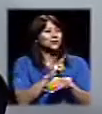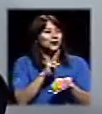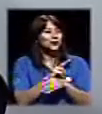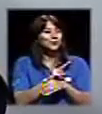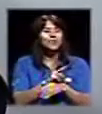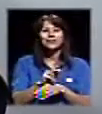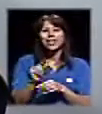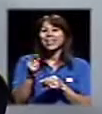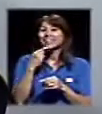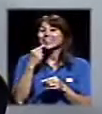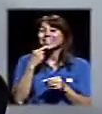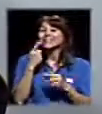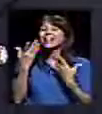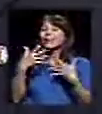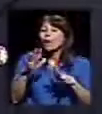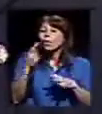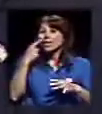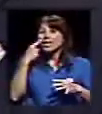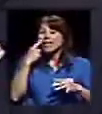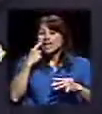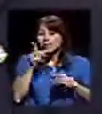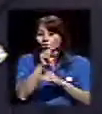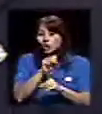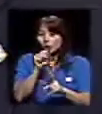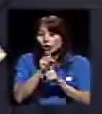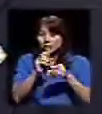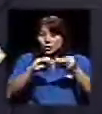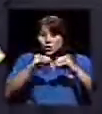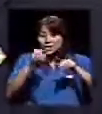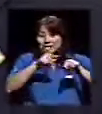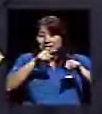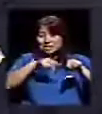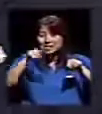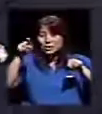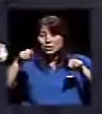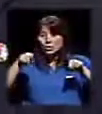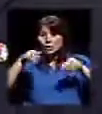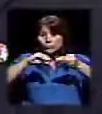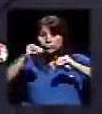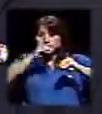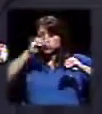Que esas curvas con esas pendientes no son sostenibles, eso es explosivo.